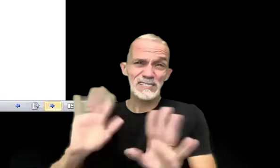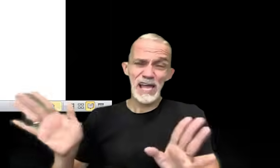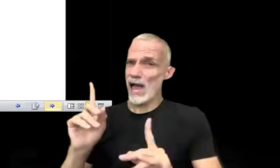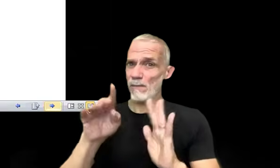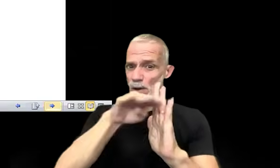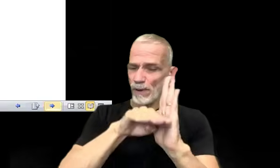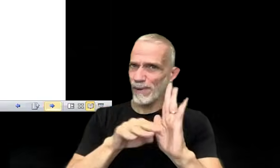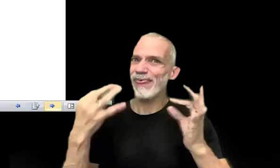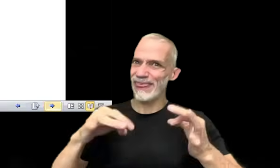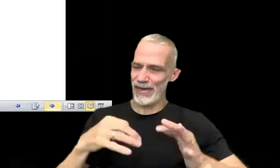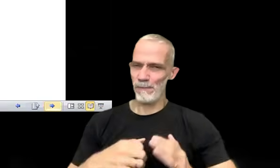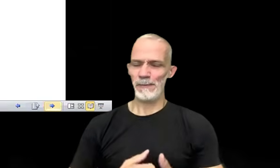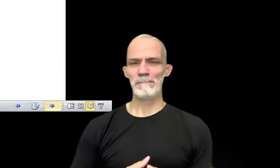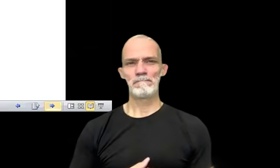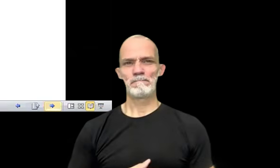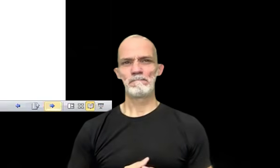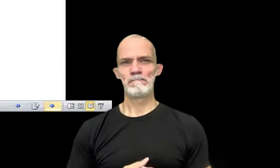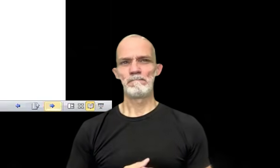condiciones.